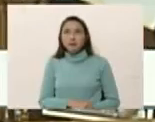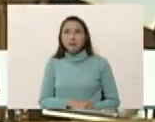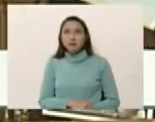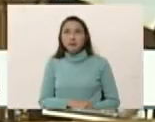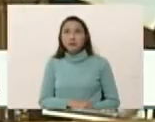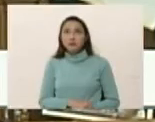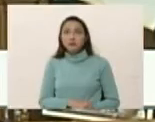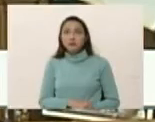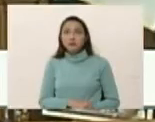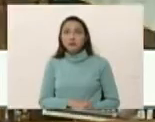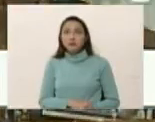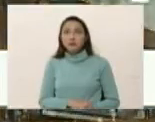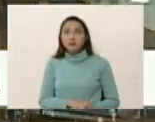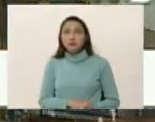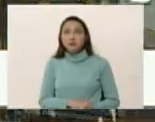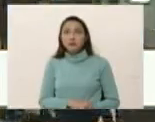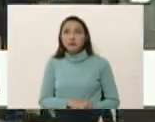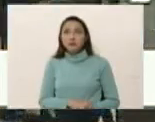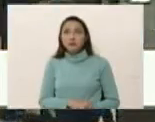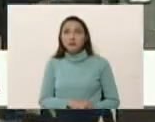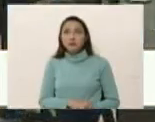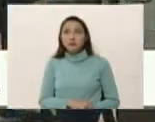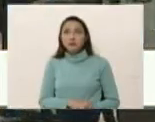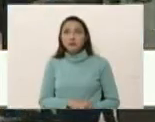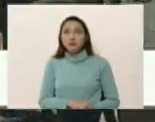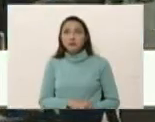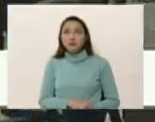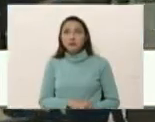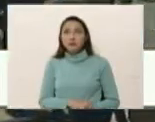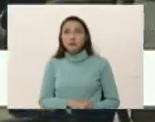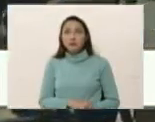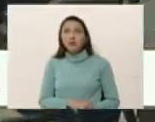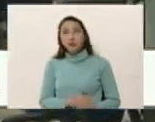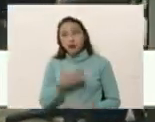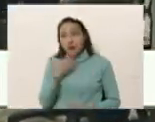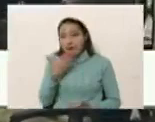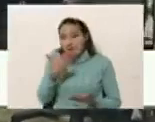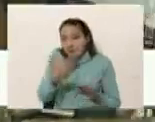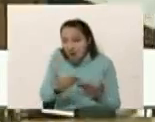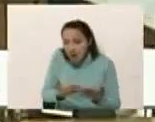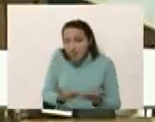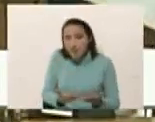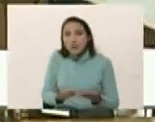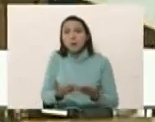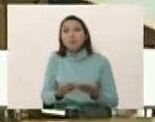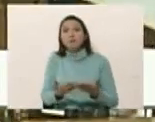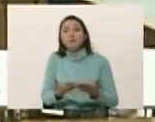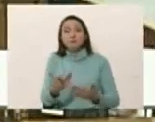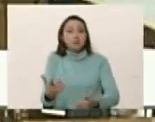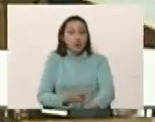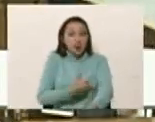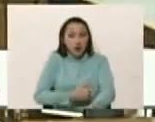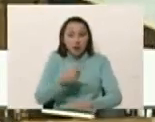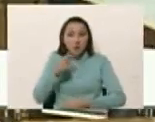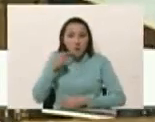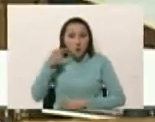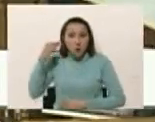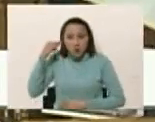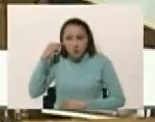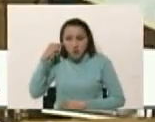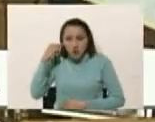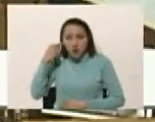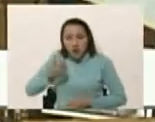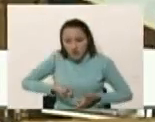miento he metido el despido a mis hermanos y hermanas que me